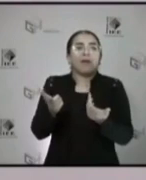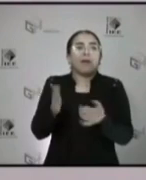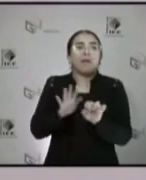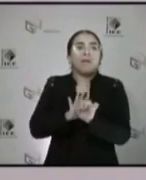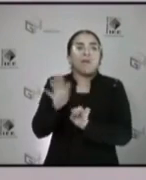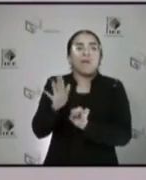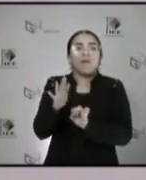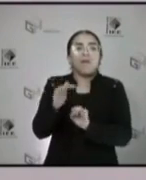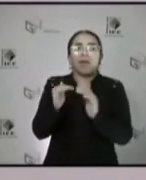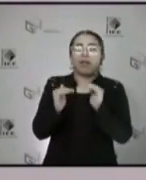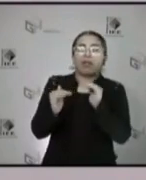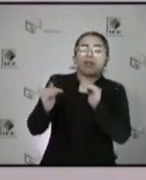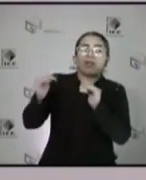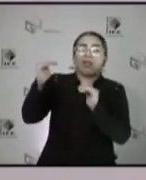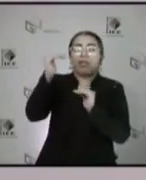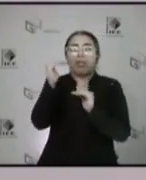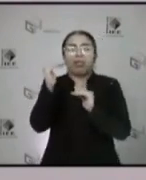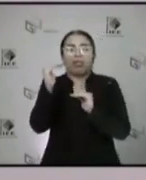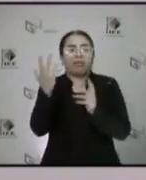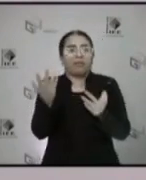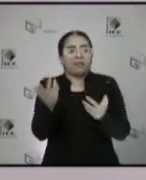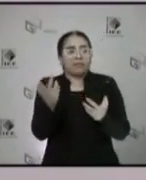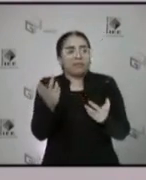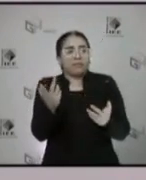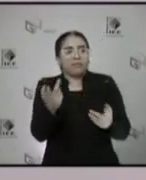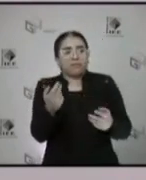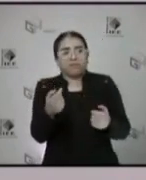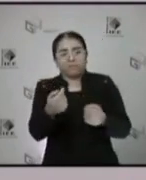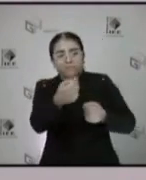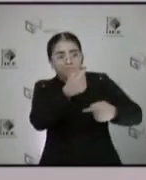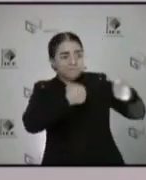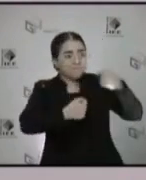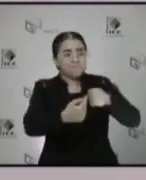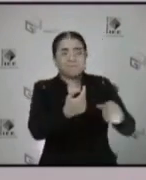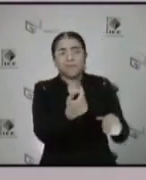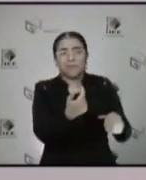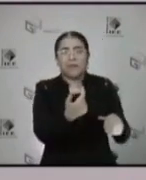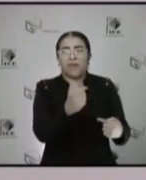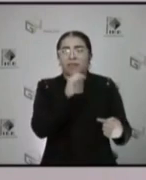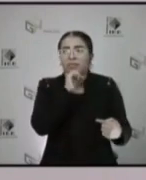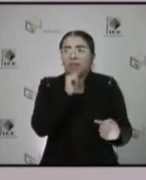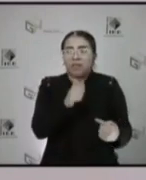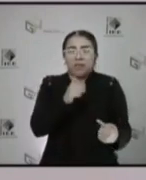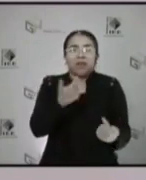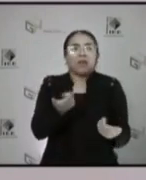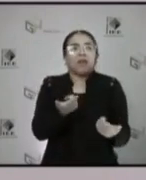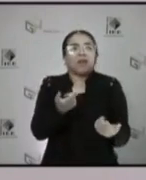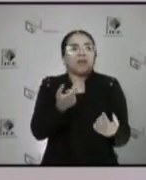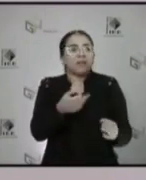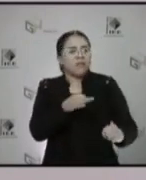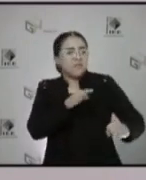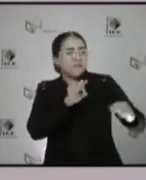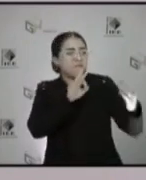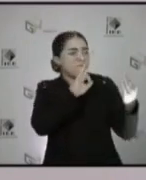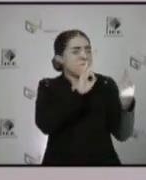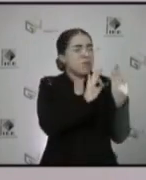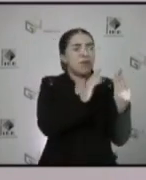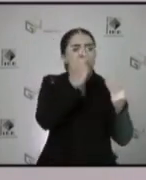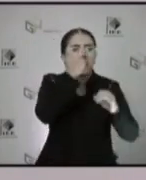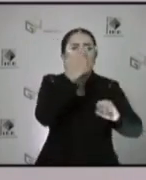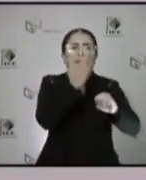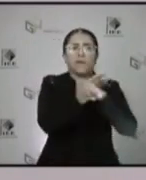altos índices de delincuencia que tenemos y que nadie ha enfrentado de manera seria y